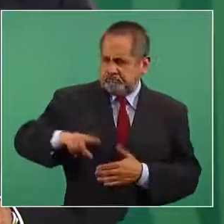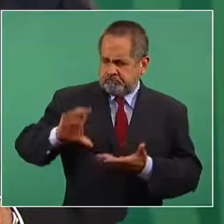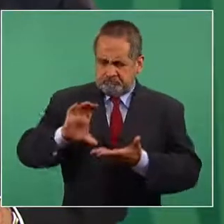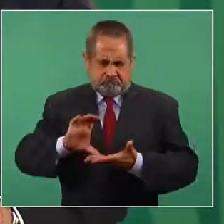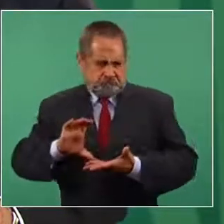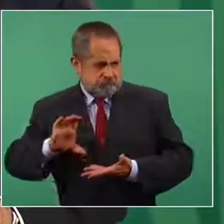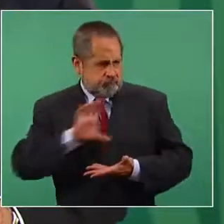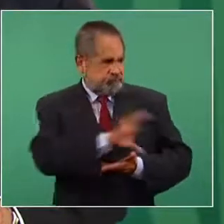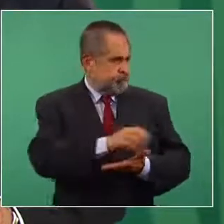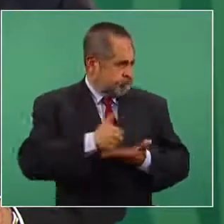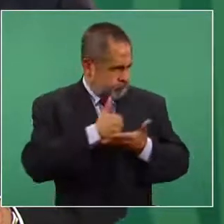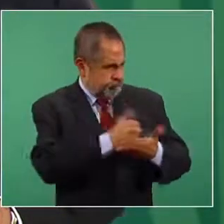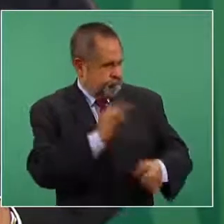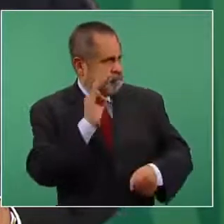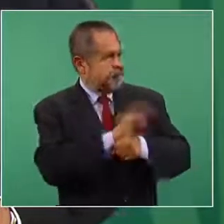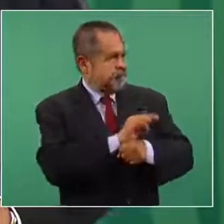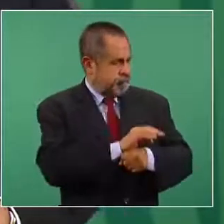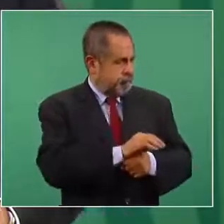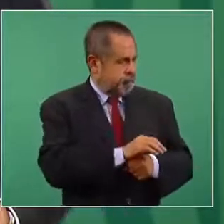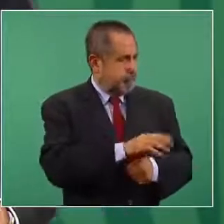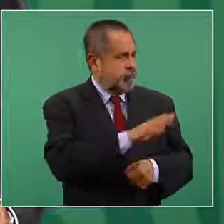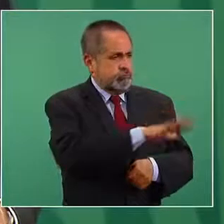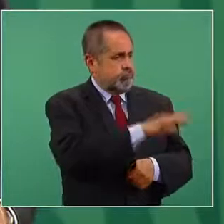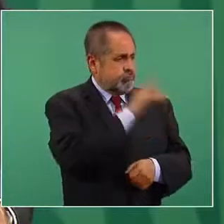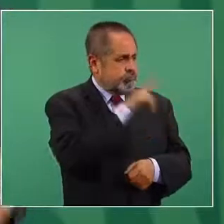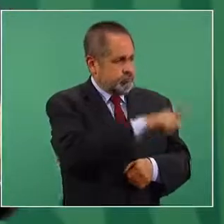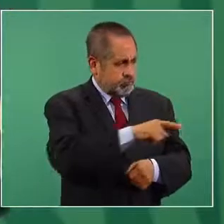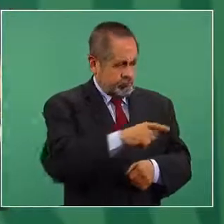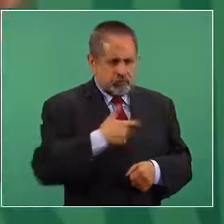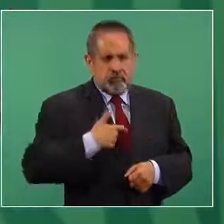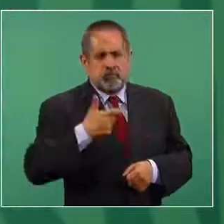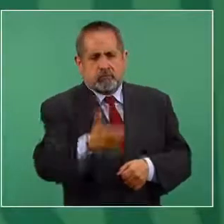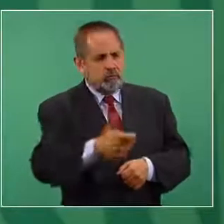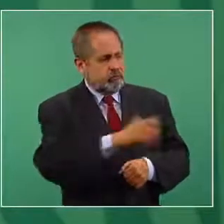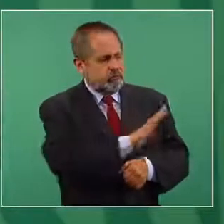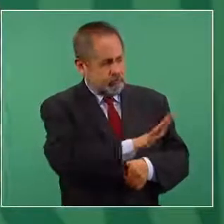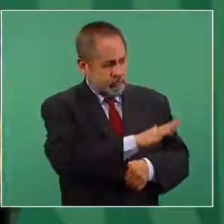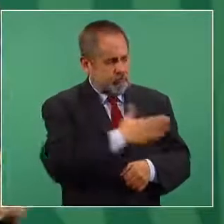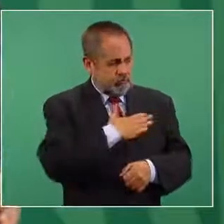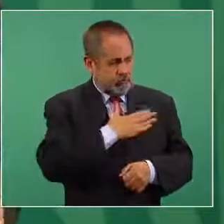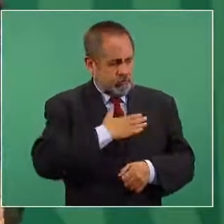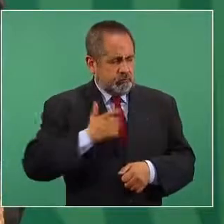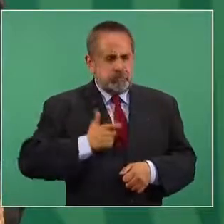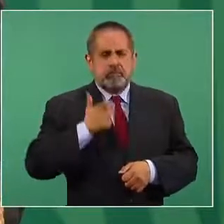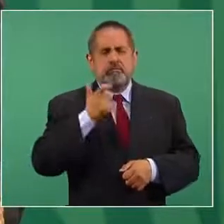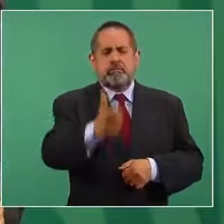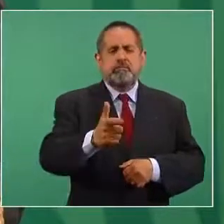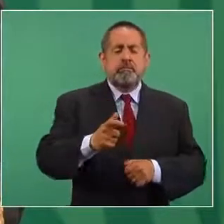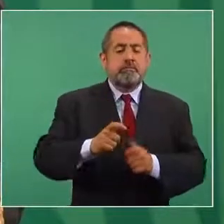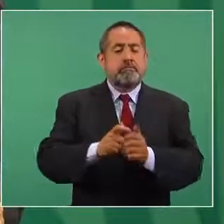bancos y convierte las deudas privadas en deuda pública.